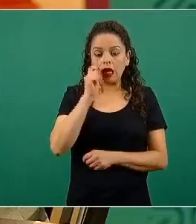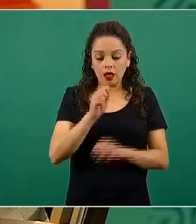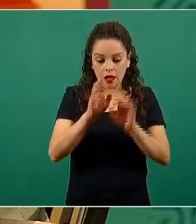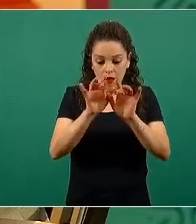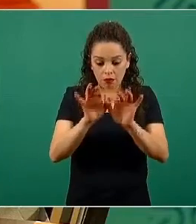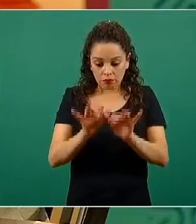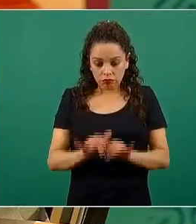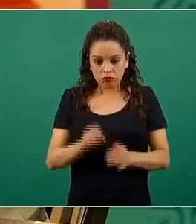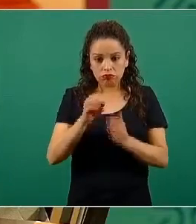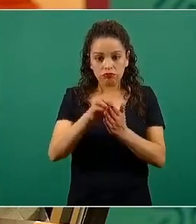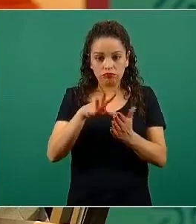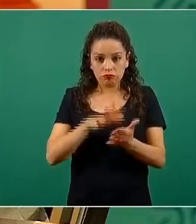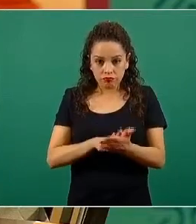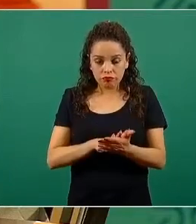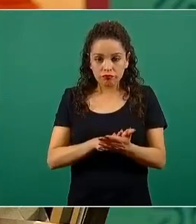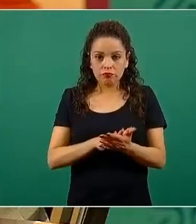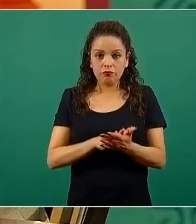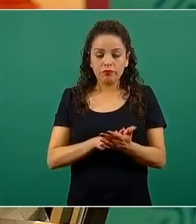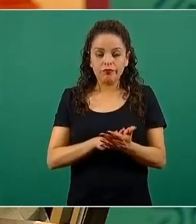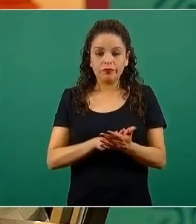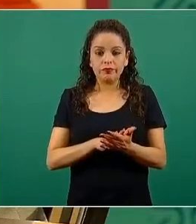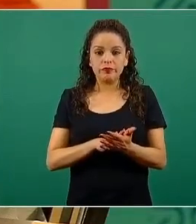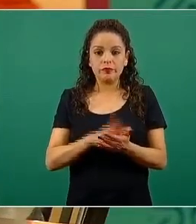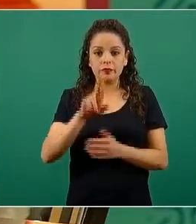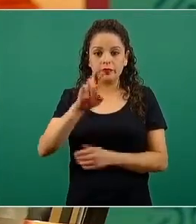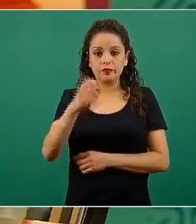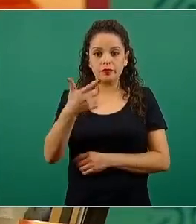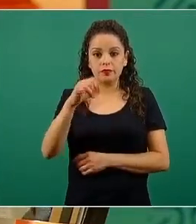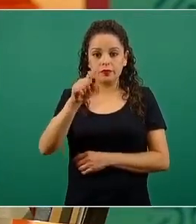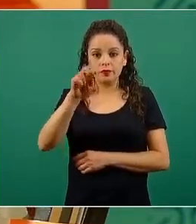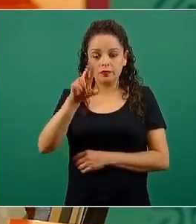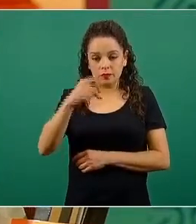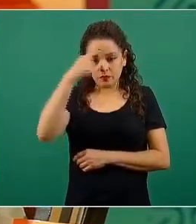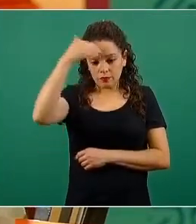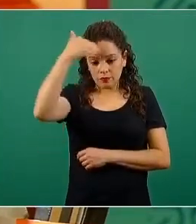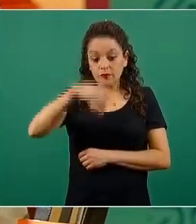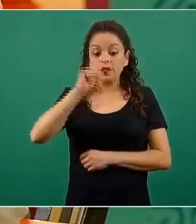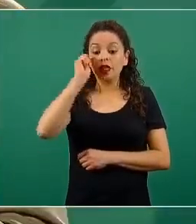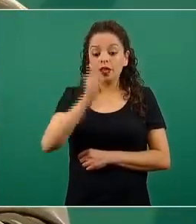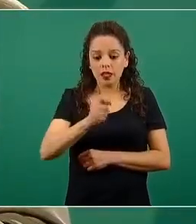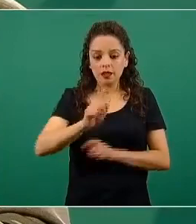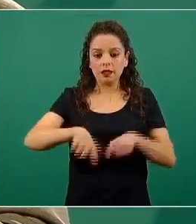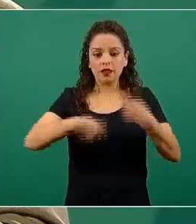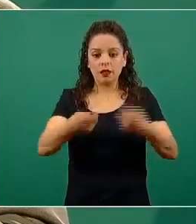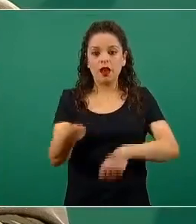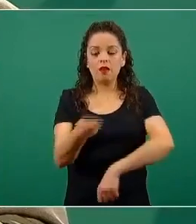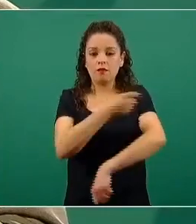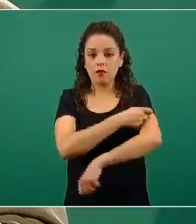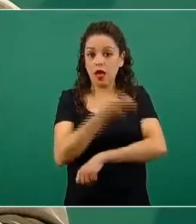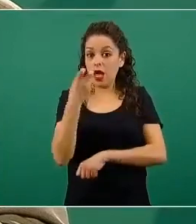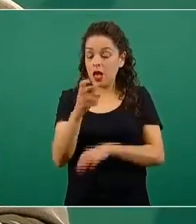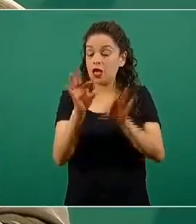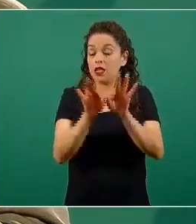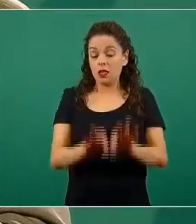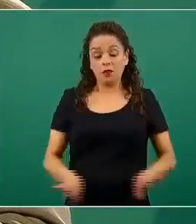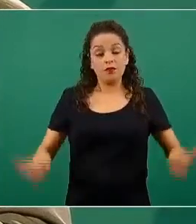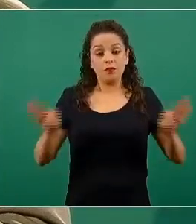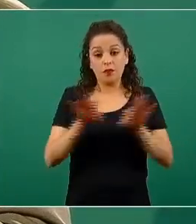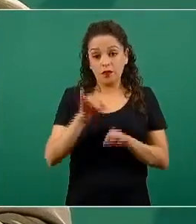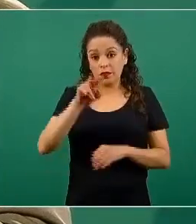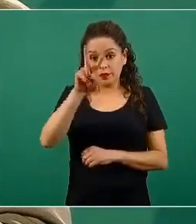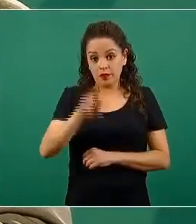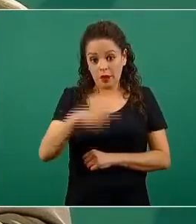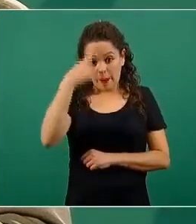la definición de lo que vamos a vacunar en este registro nominal. Es muy importante tanto para